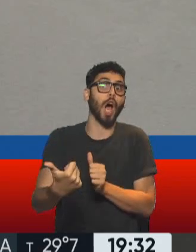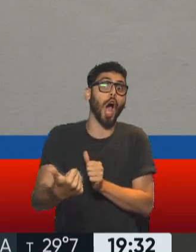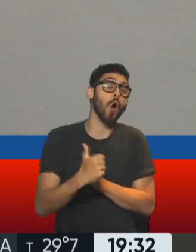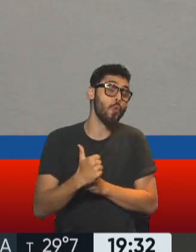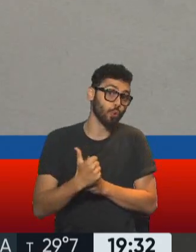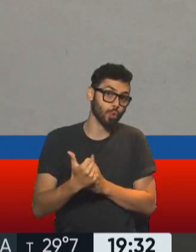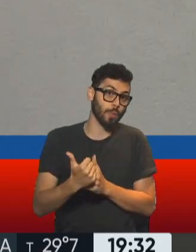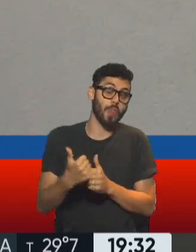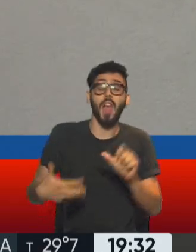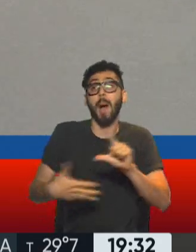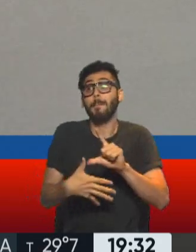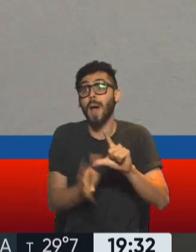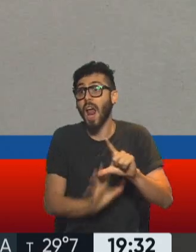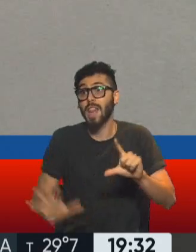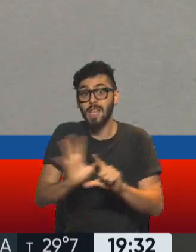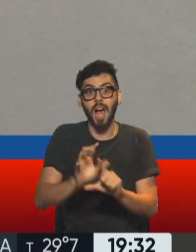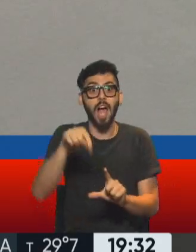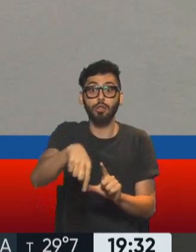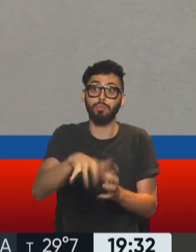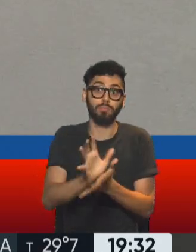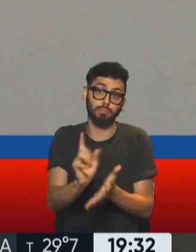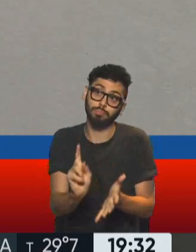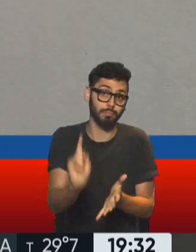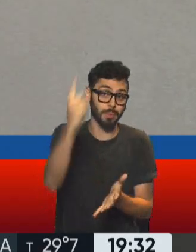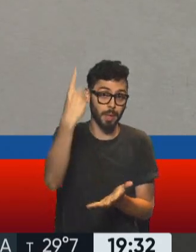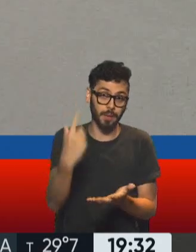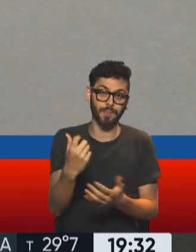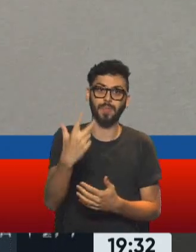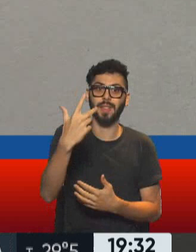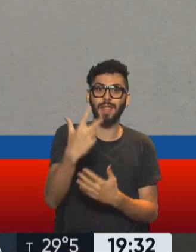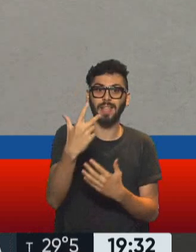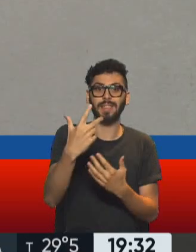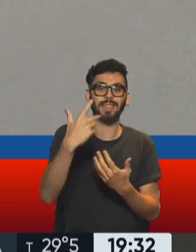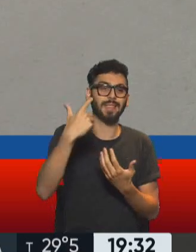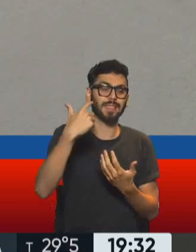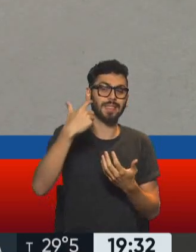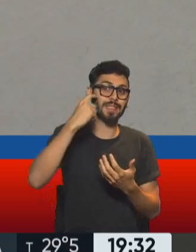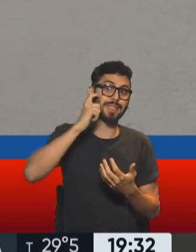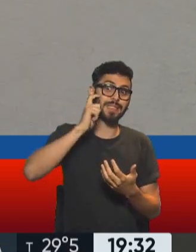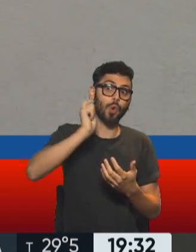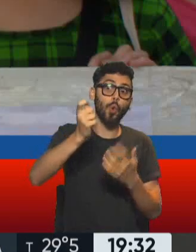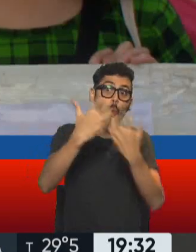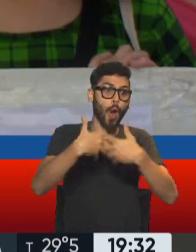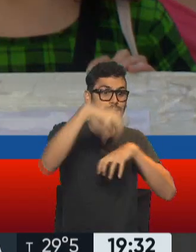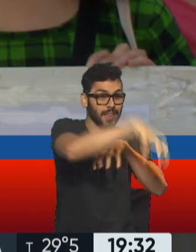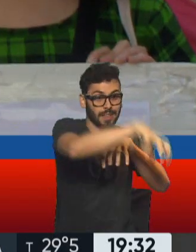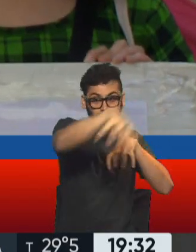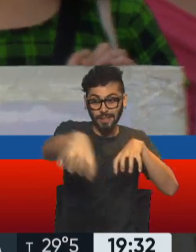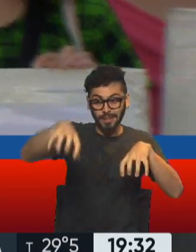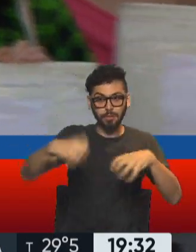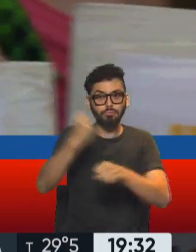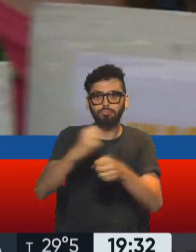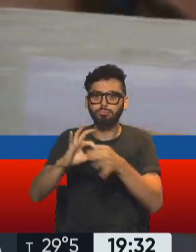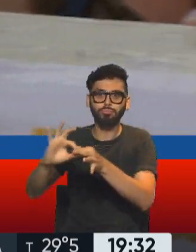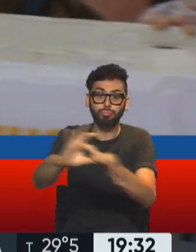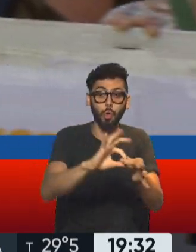en América Latina esto es algo sin precedentes. Son tres ministerios fiscales que trabajaron conjuntamente, me refiero no